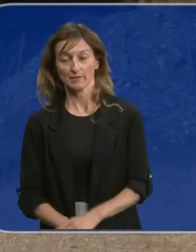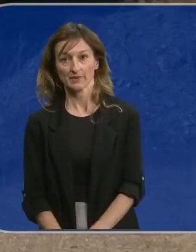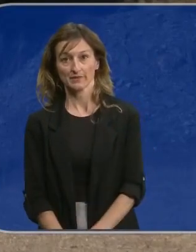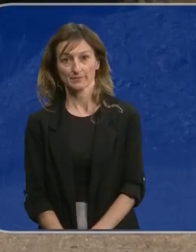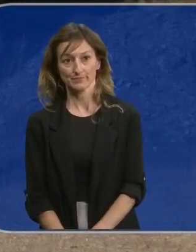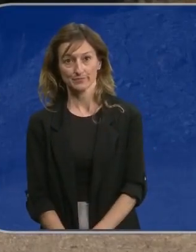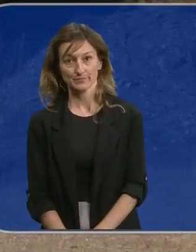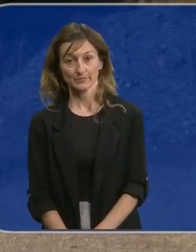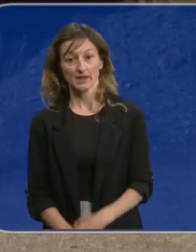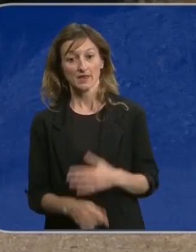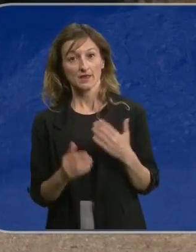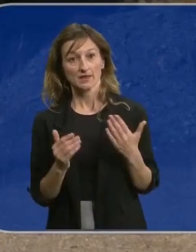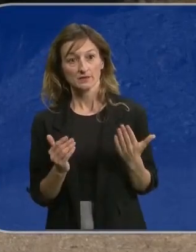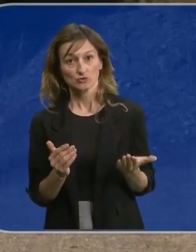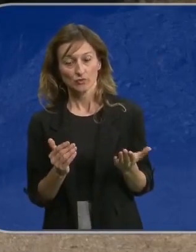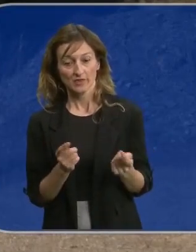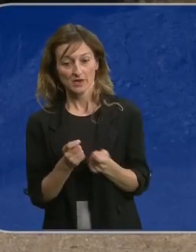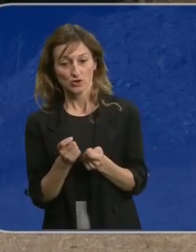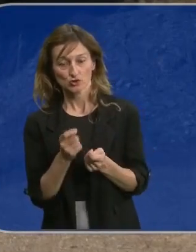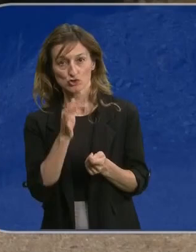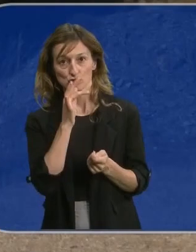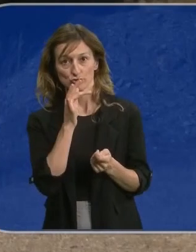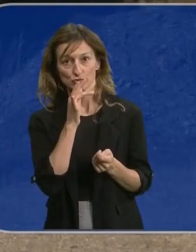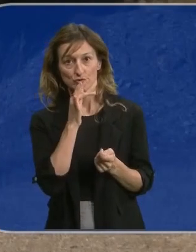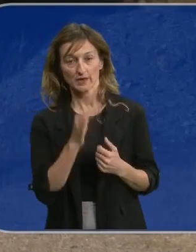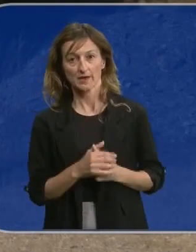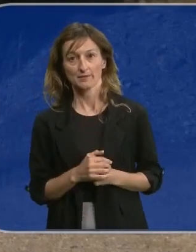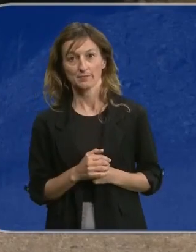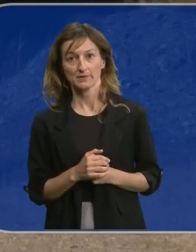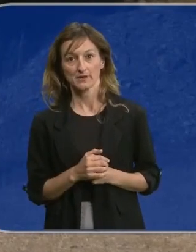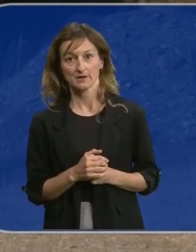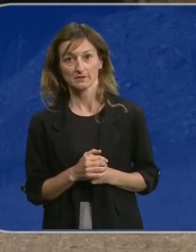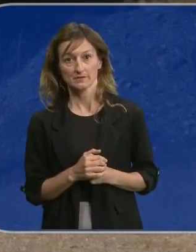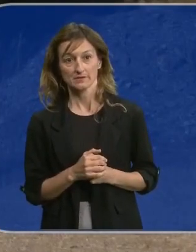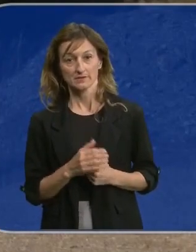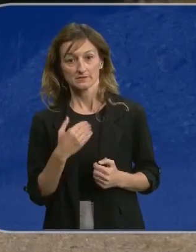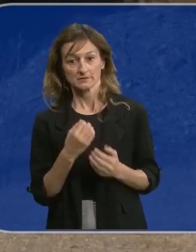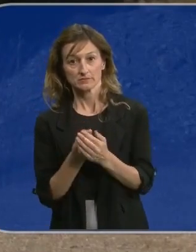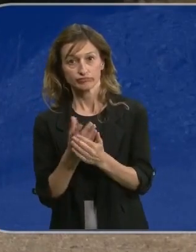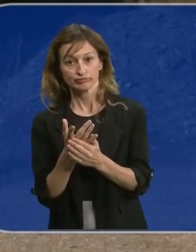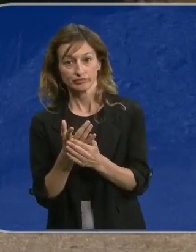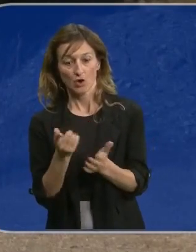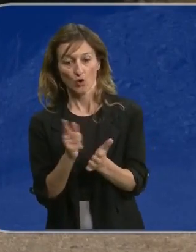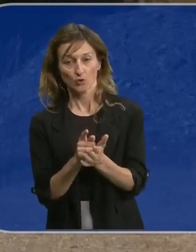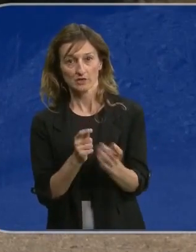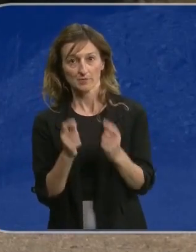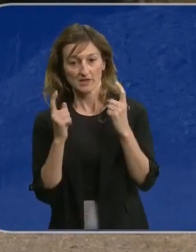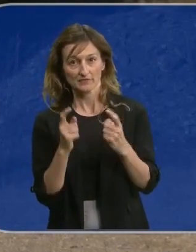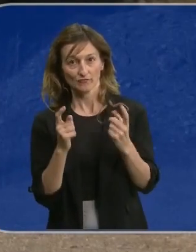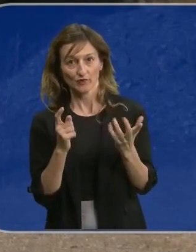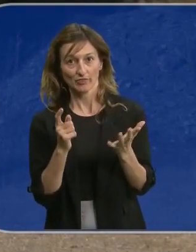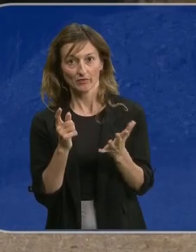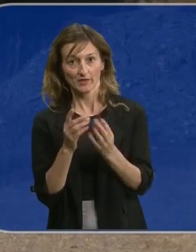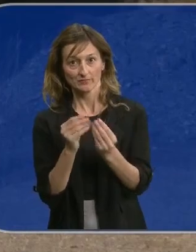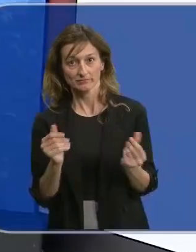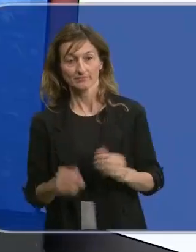esos puntos calientes Entonces no lo podemos dar por controlado porque cualquier momento se levanta otros puntos de esos y tenemos que hacer un gran esfuerzo a TR vez